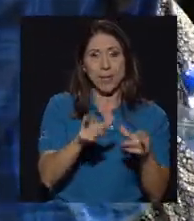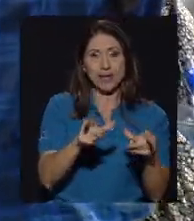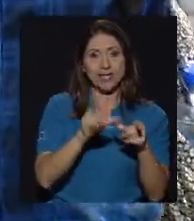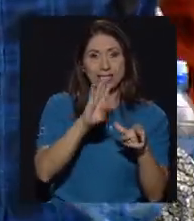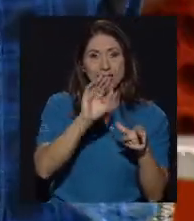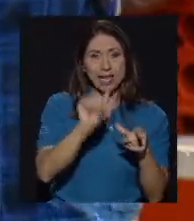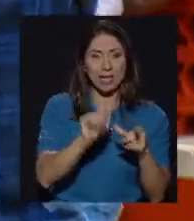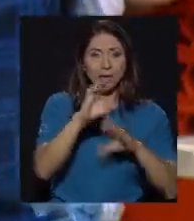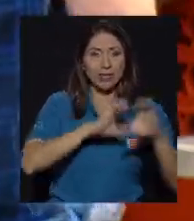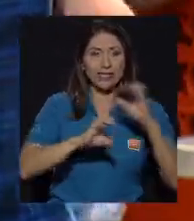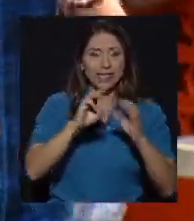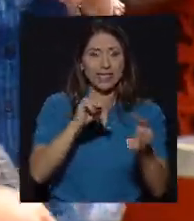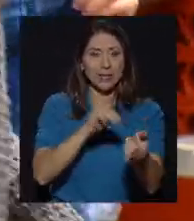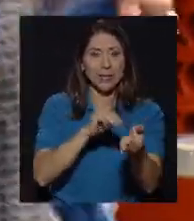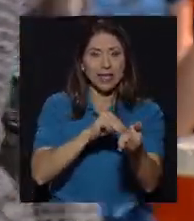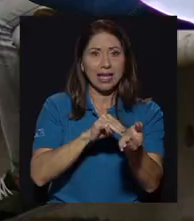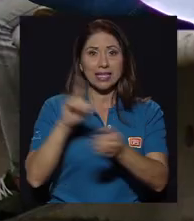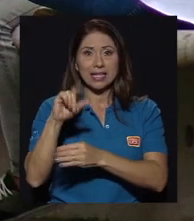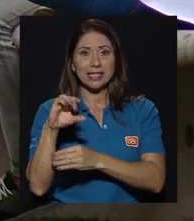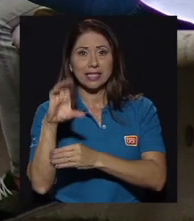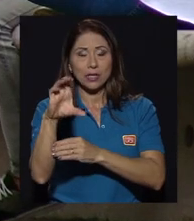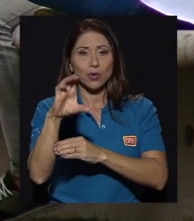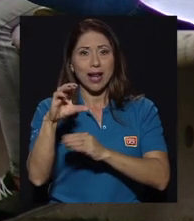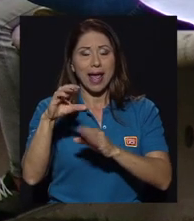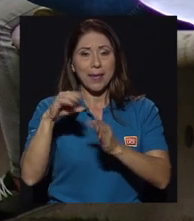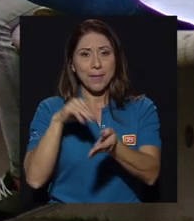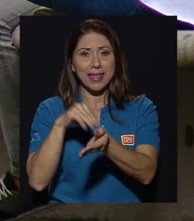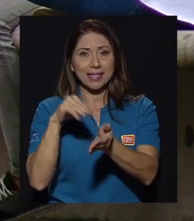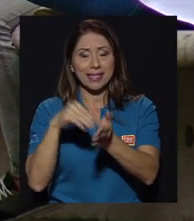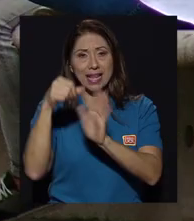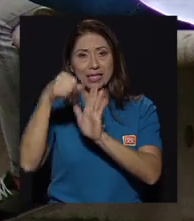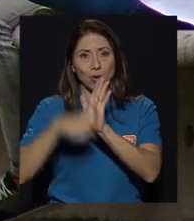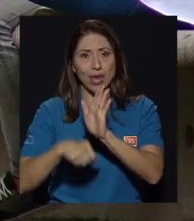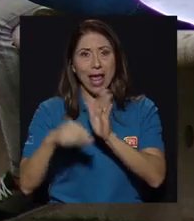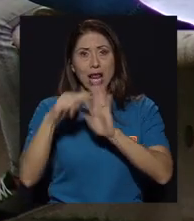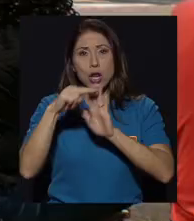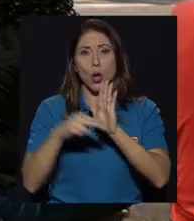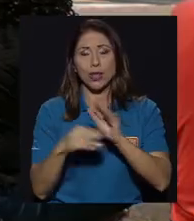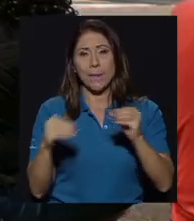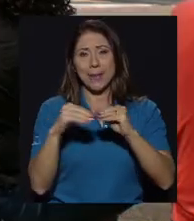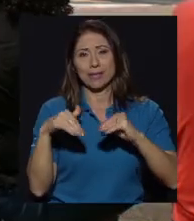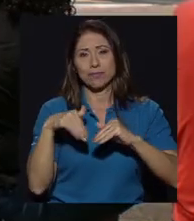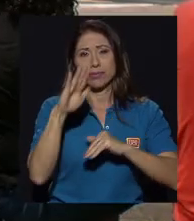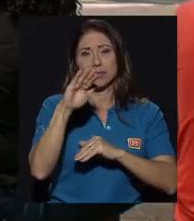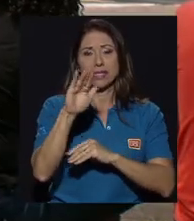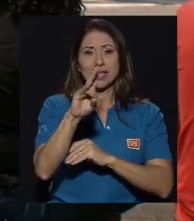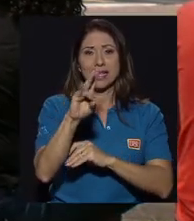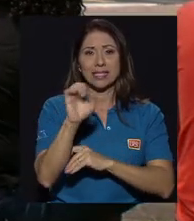y la licenciatura en medicina y cirugía tuvo el corte de ingreso más alto a la UCR, con